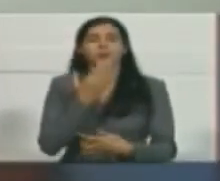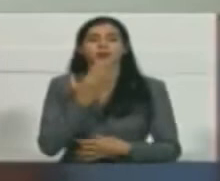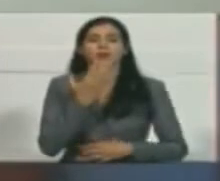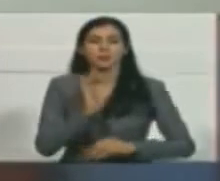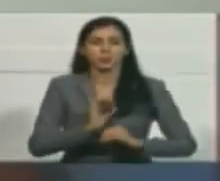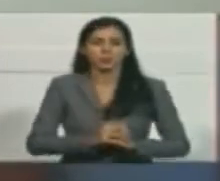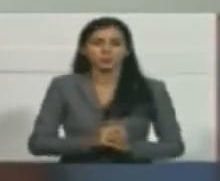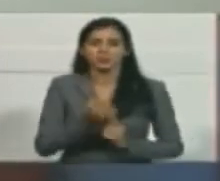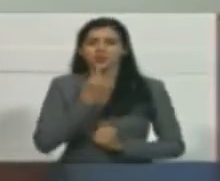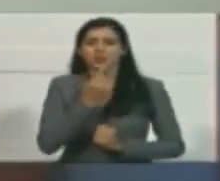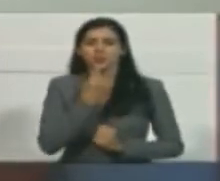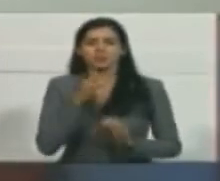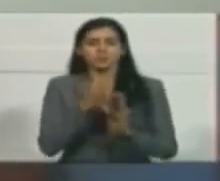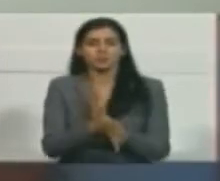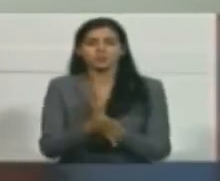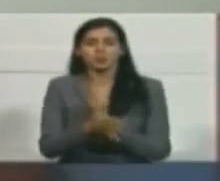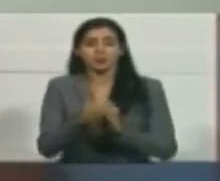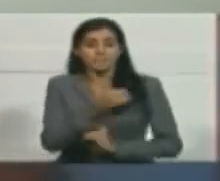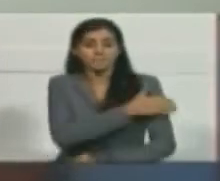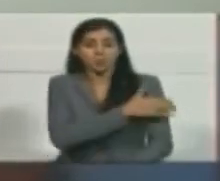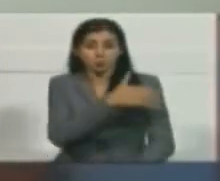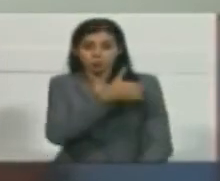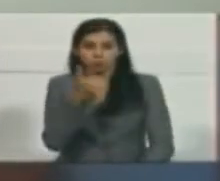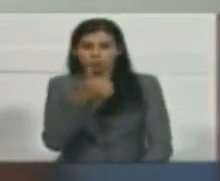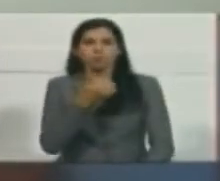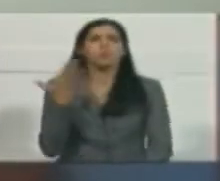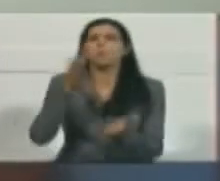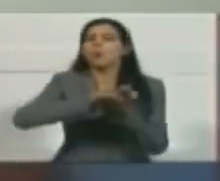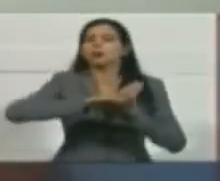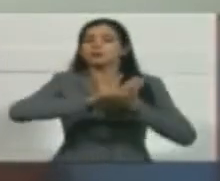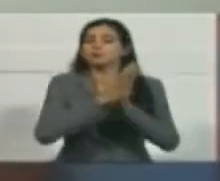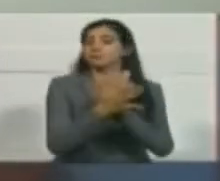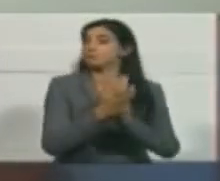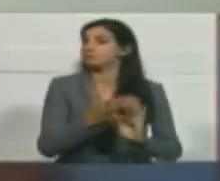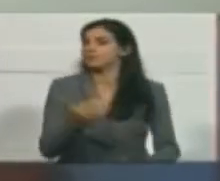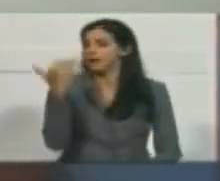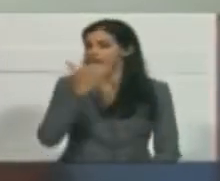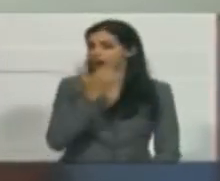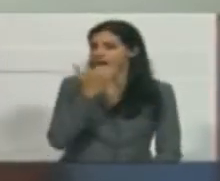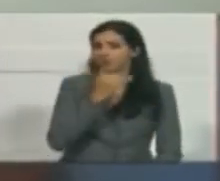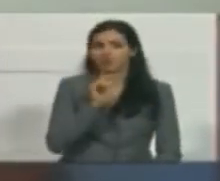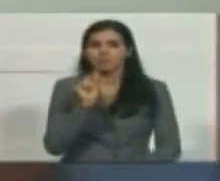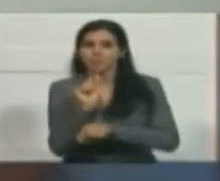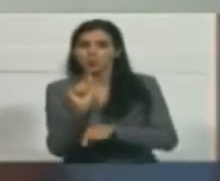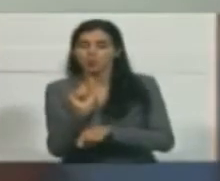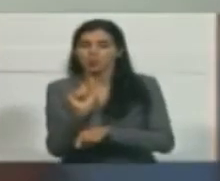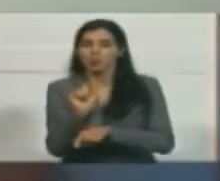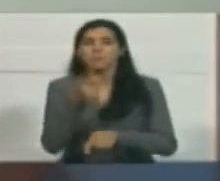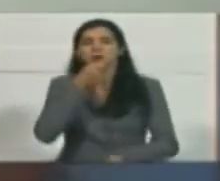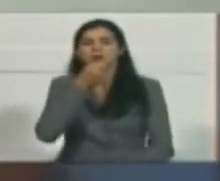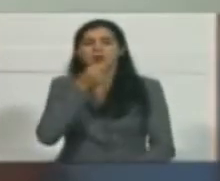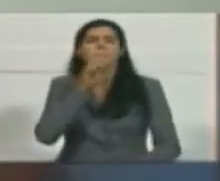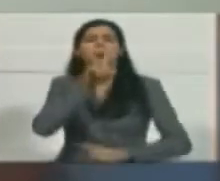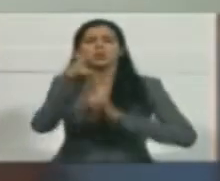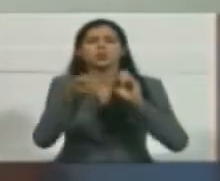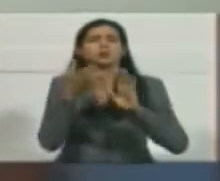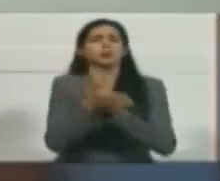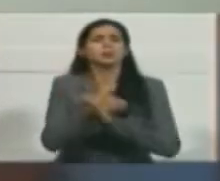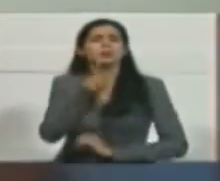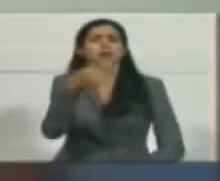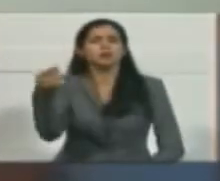ejemplo, dijo que la MUT ha muerto y se ríe del periodista Rincón cuando le pregunta sobre la